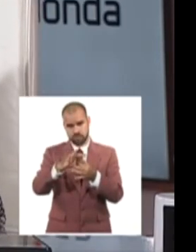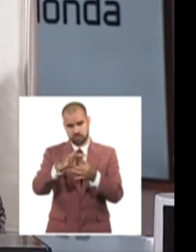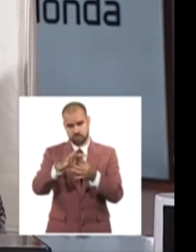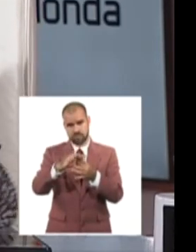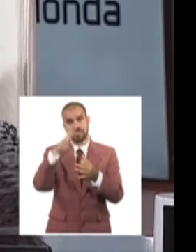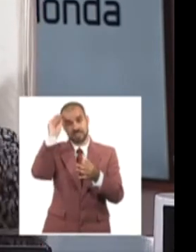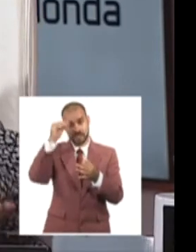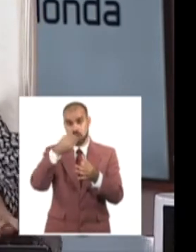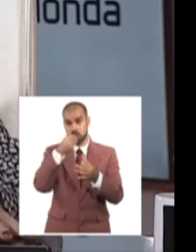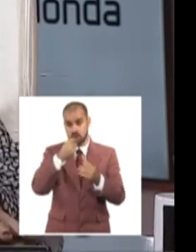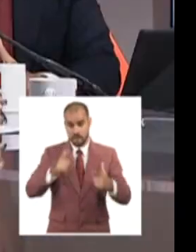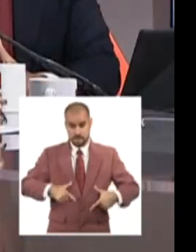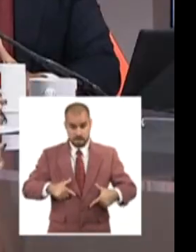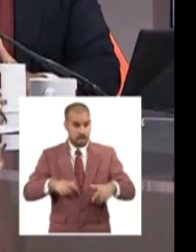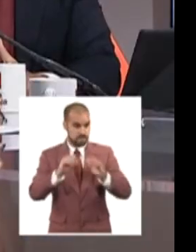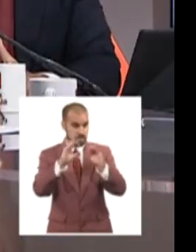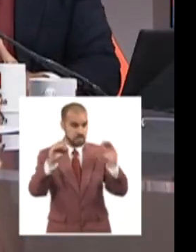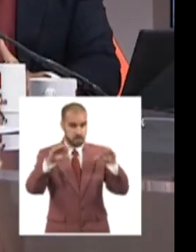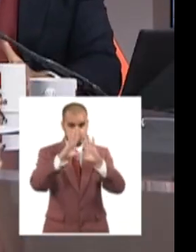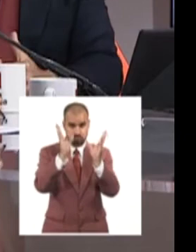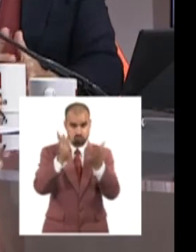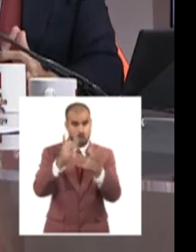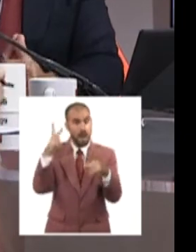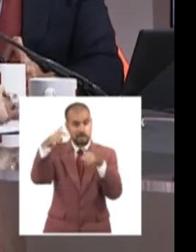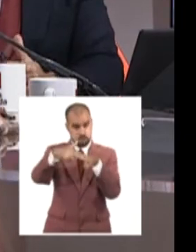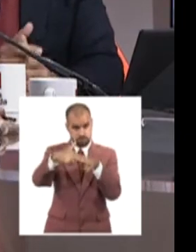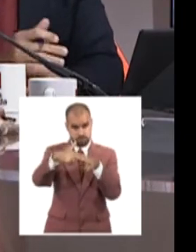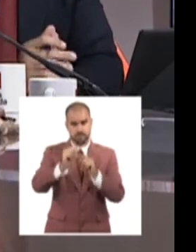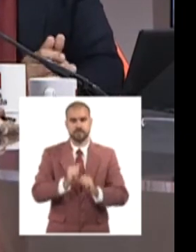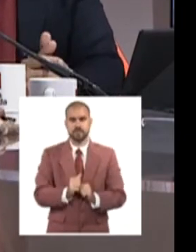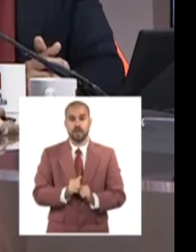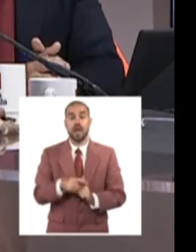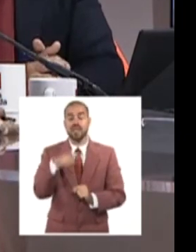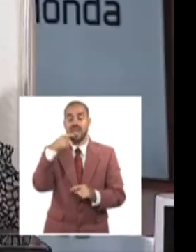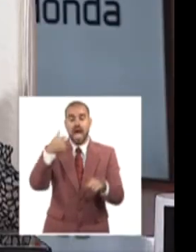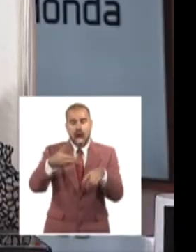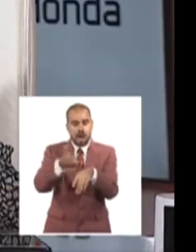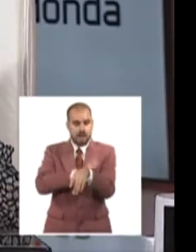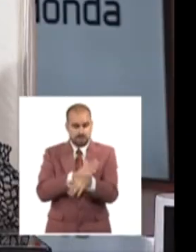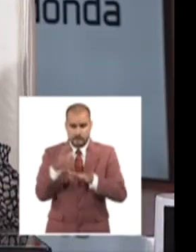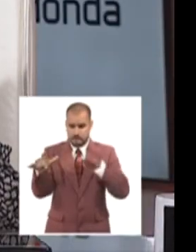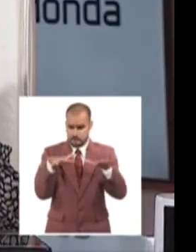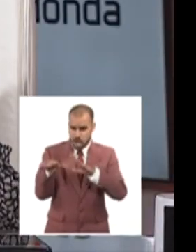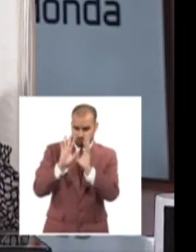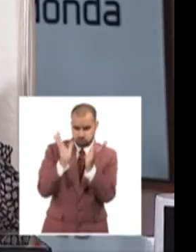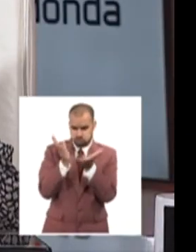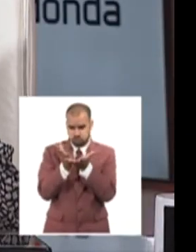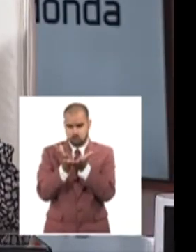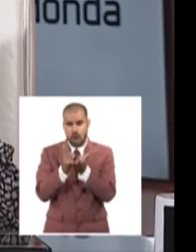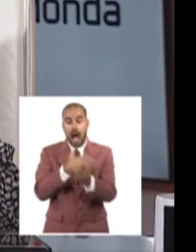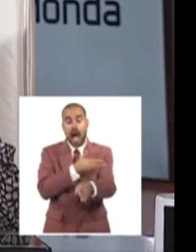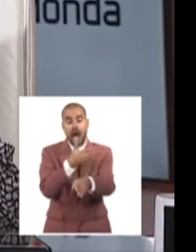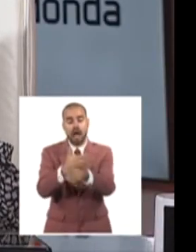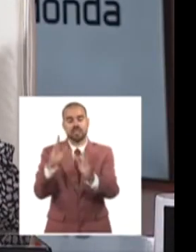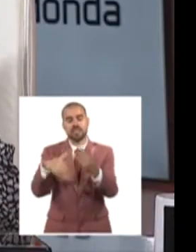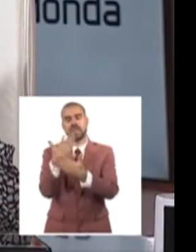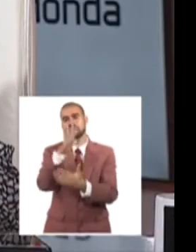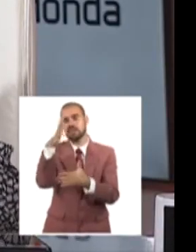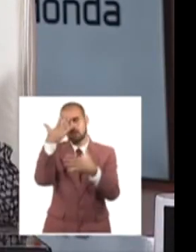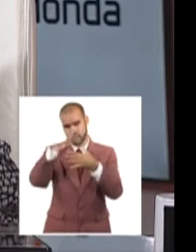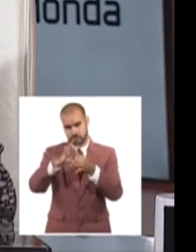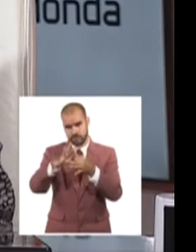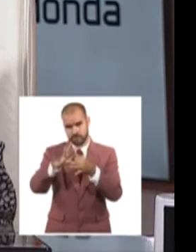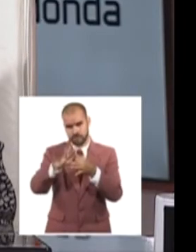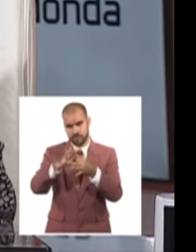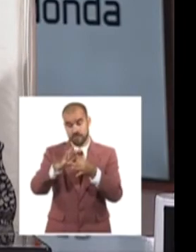la candidatura tu me recordaba algo importante estaba están en precarios y ellos están ahora en precampaña hasta el 5 de agosto después hay un